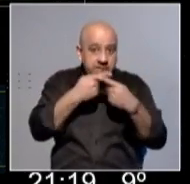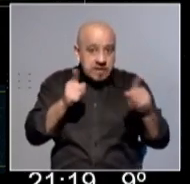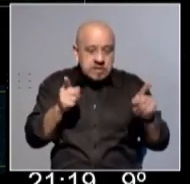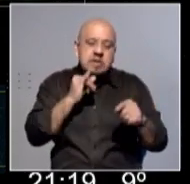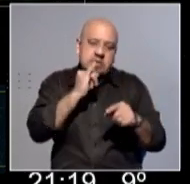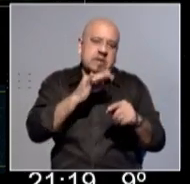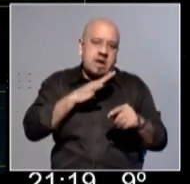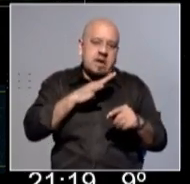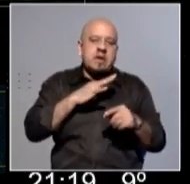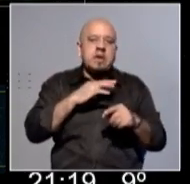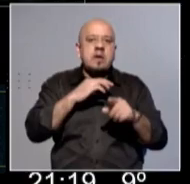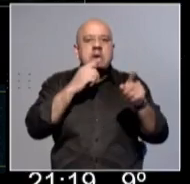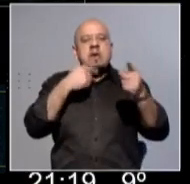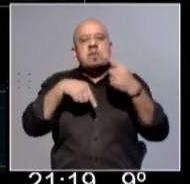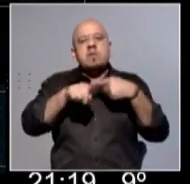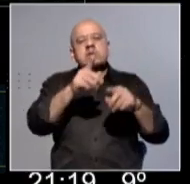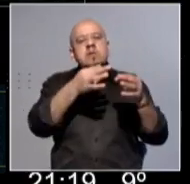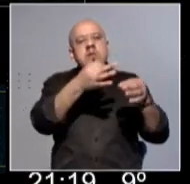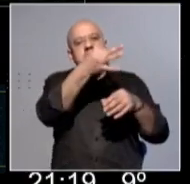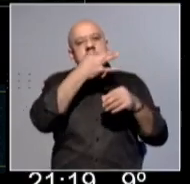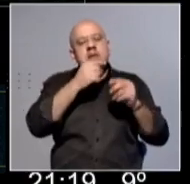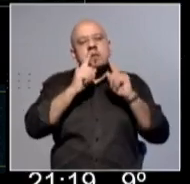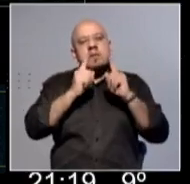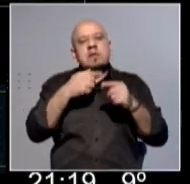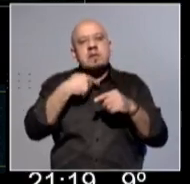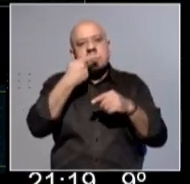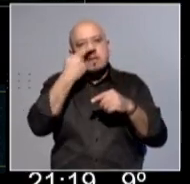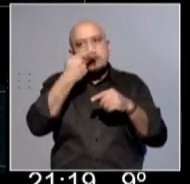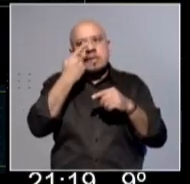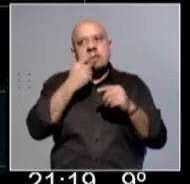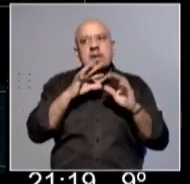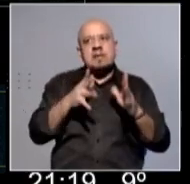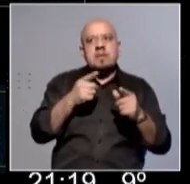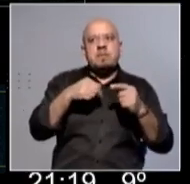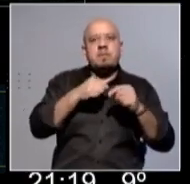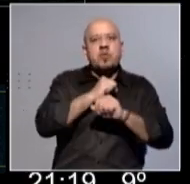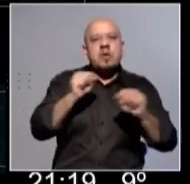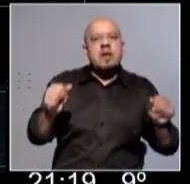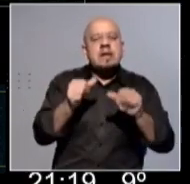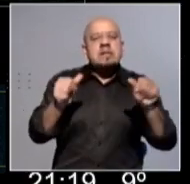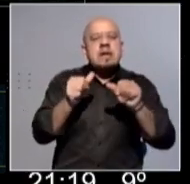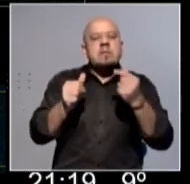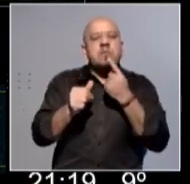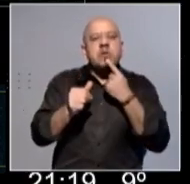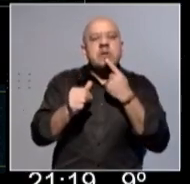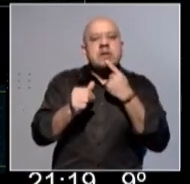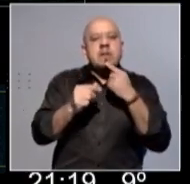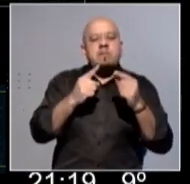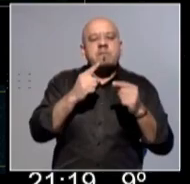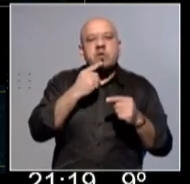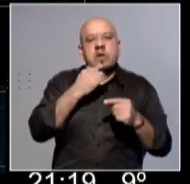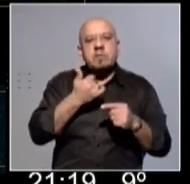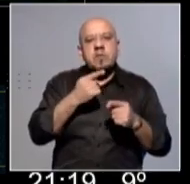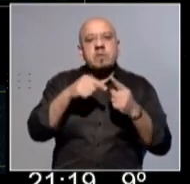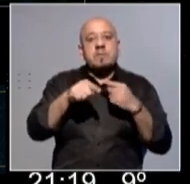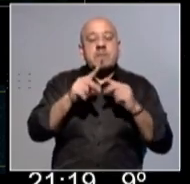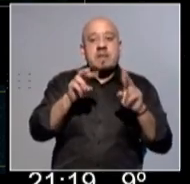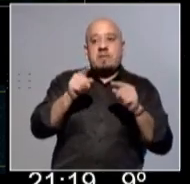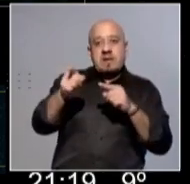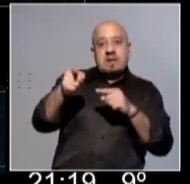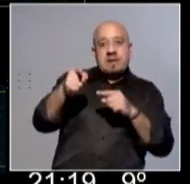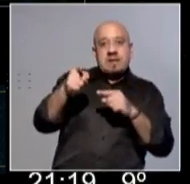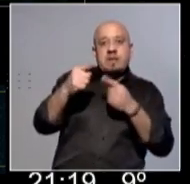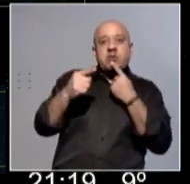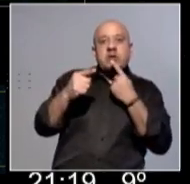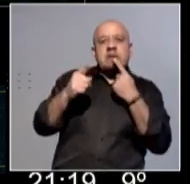Y en segundo lugar, diste a entender algo que es mucho más interesante, que es la posibilidad de hacer política negando la política.